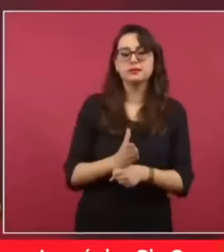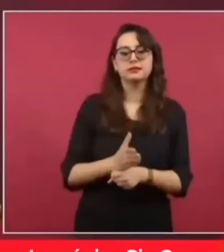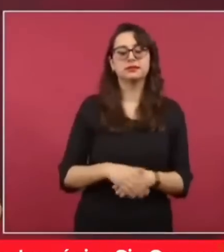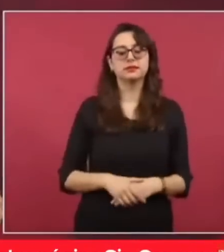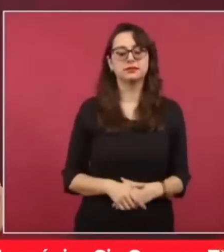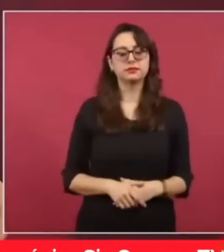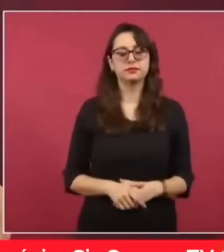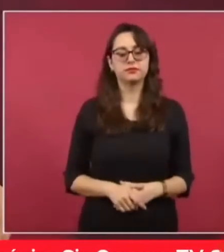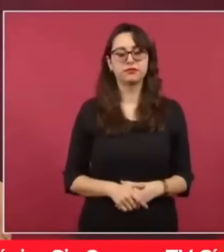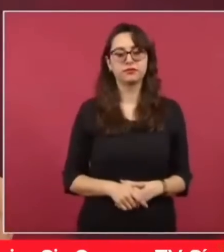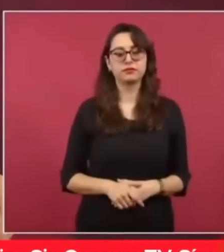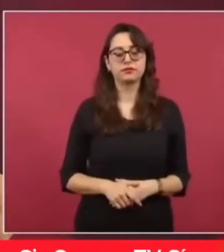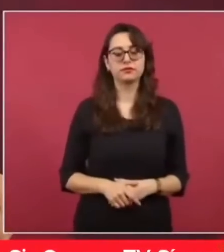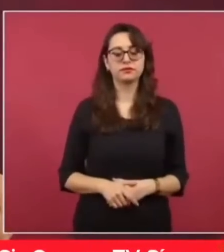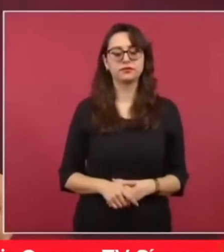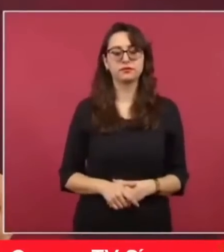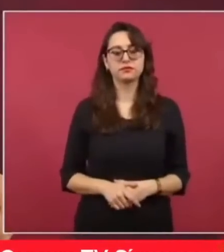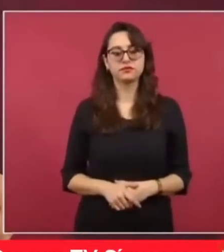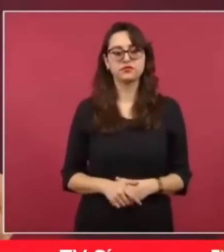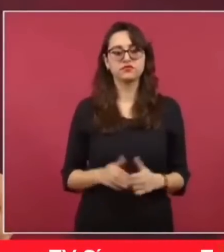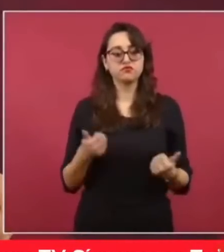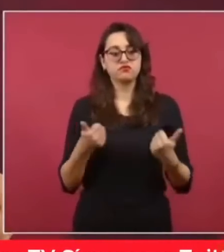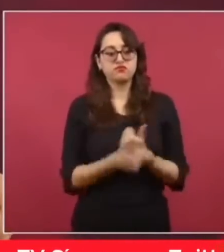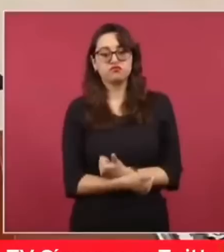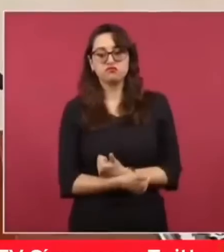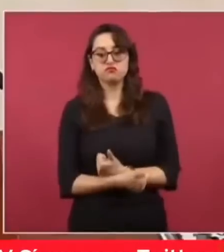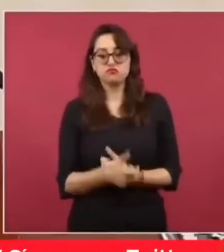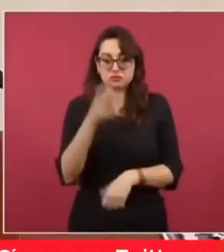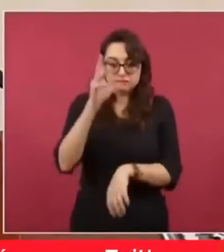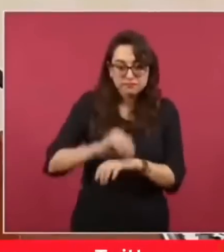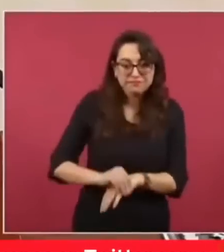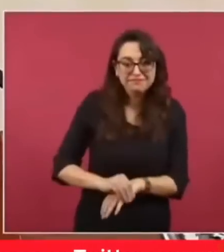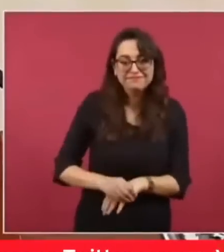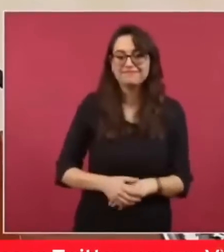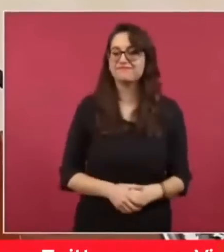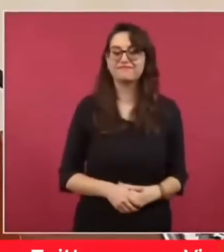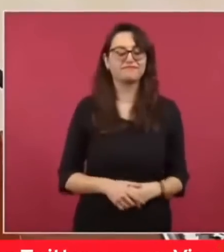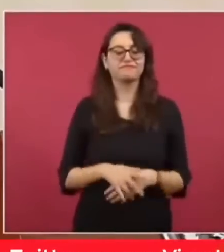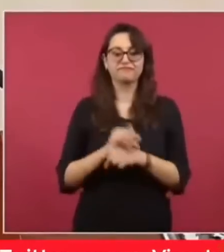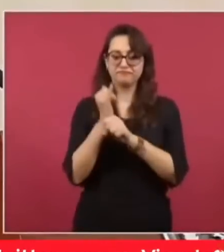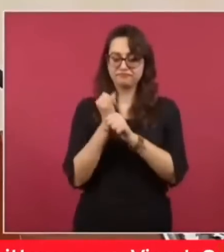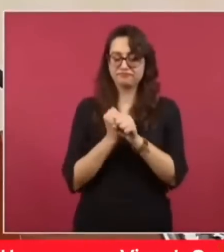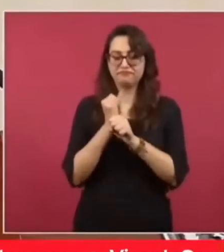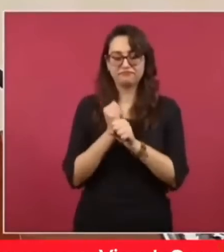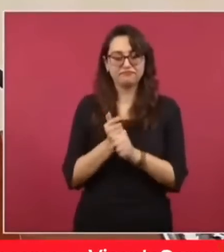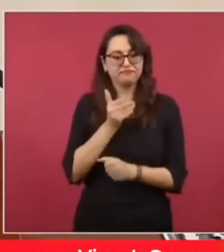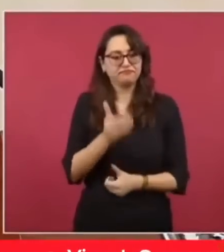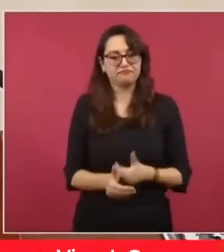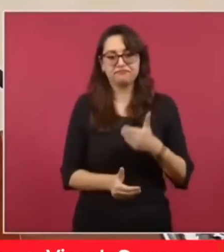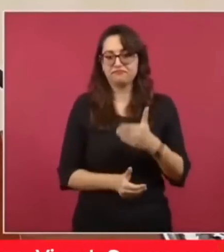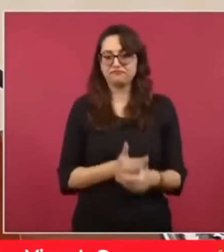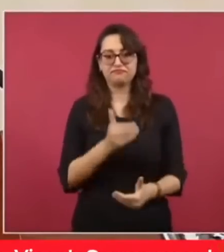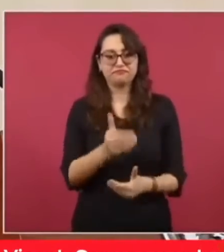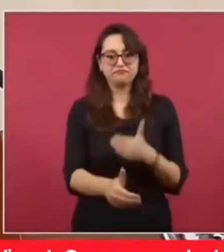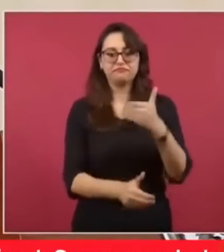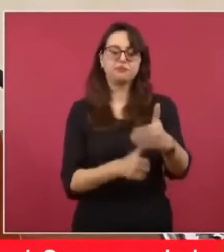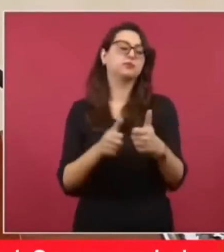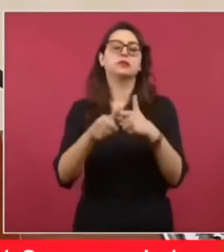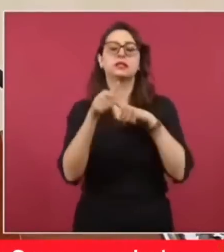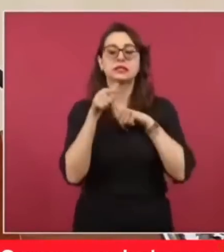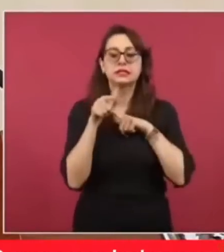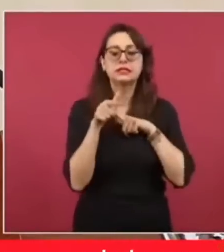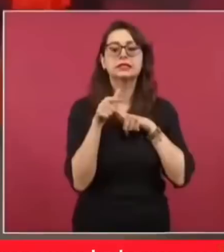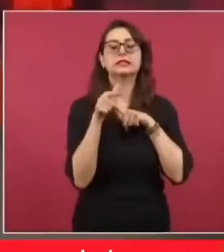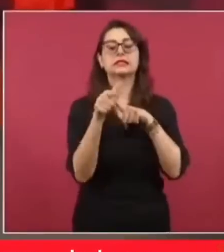¿Sí? Y no se permite la impunidad. Y va avanzando la investigación de Ayotzinapa. Y